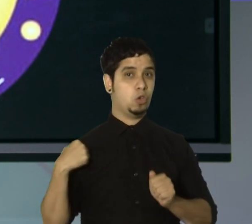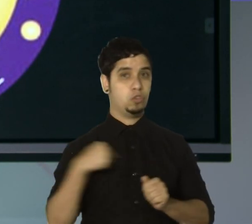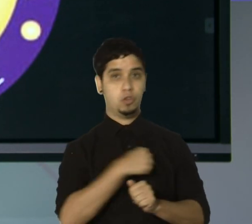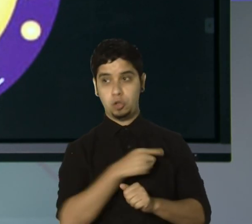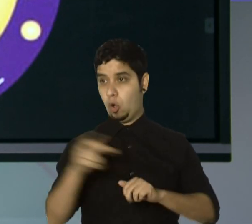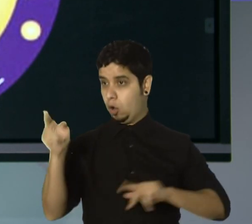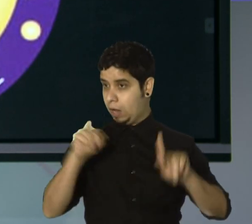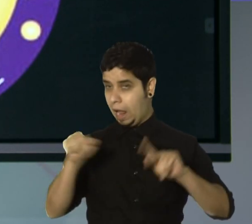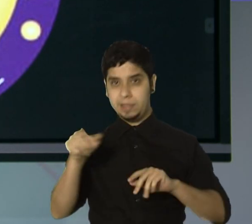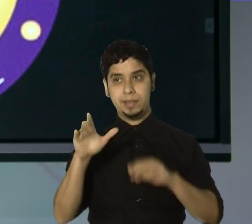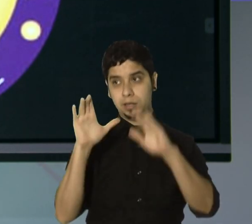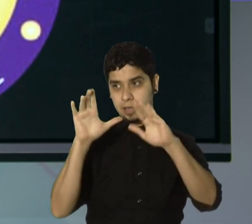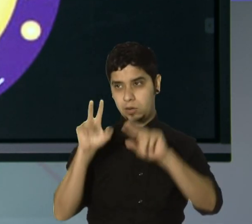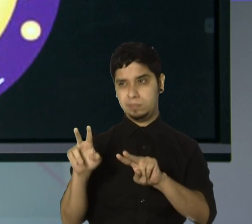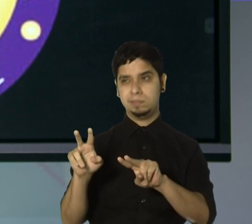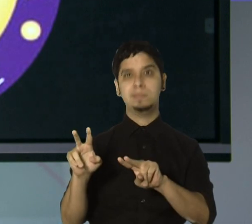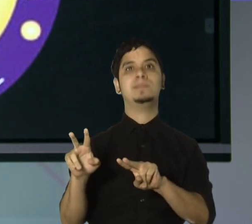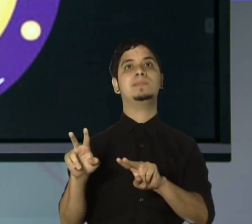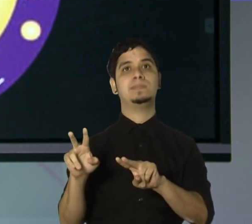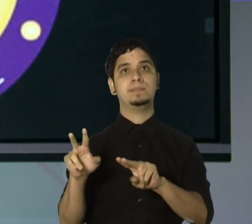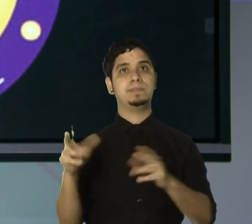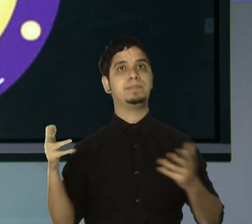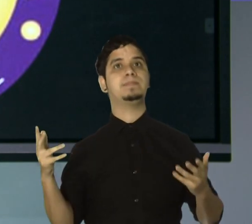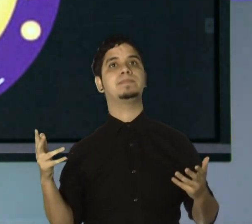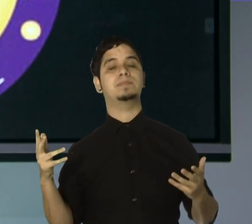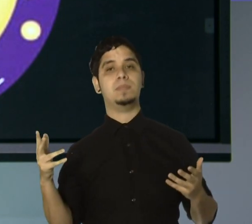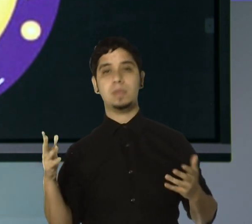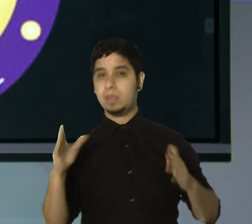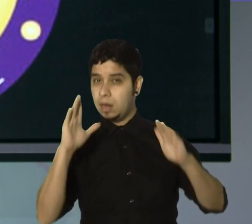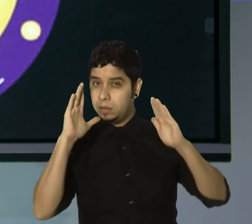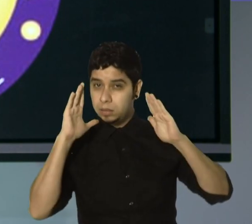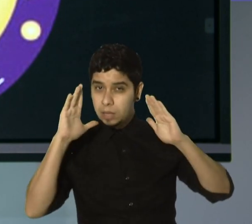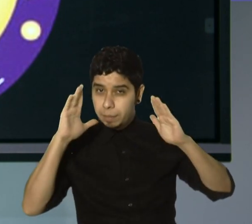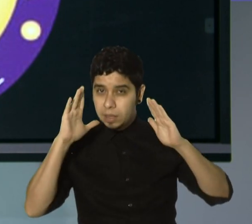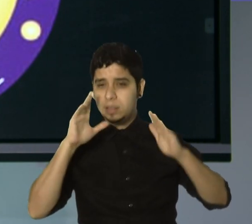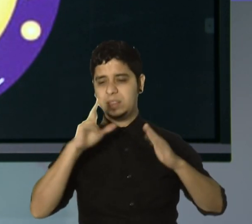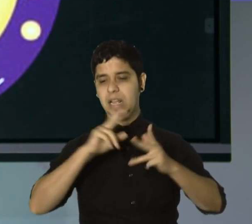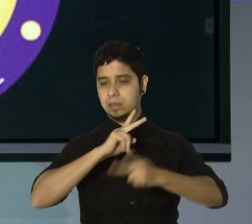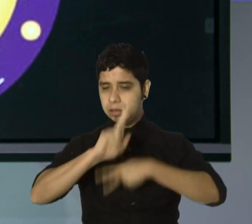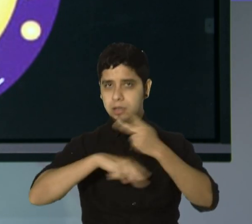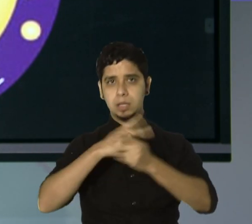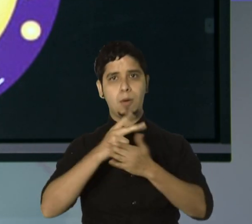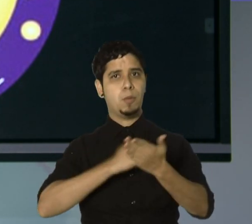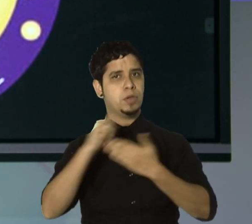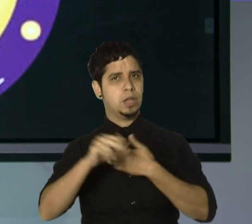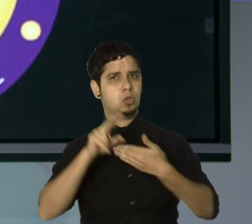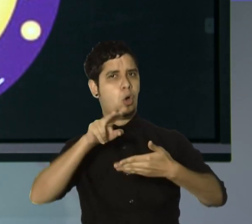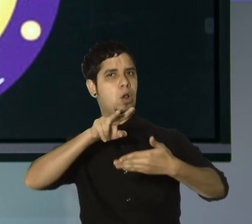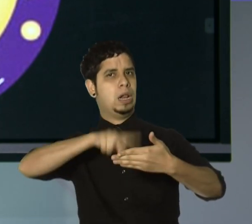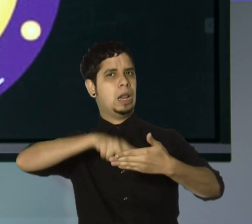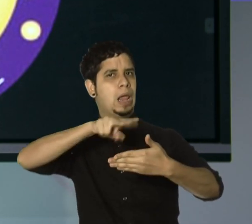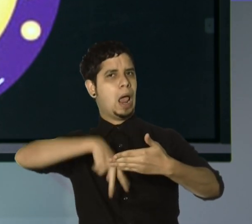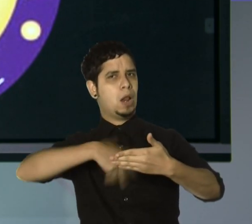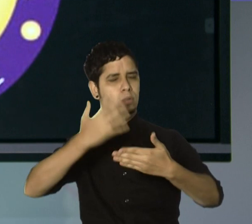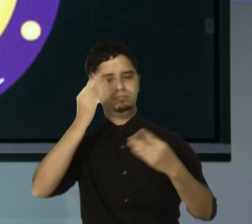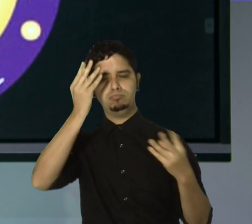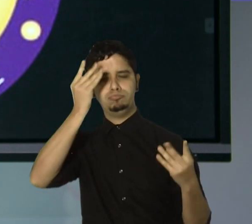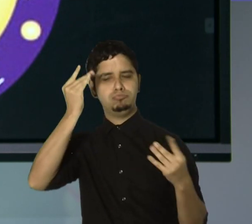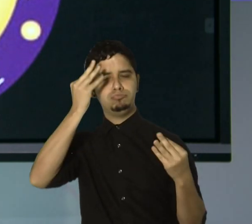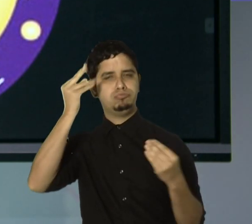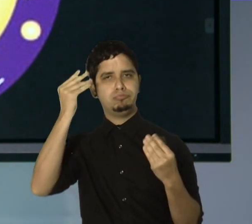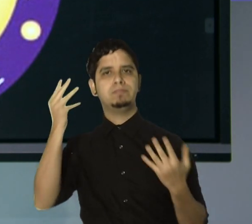público que lo escuchó, esté pendiente de estos proyectos de ley, estúdielos, analícelos.